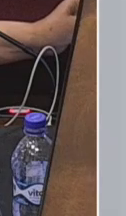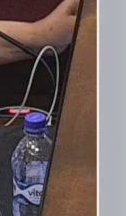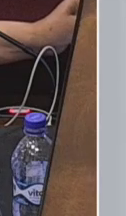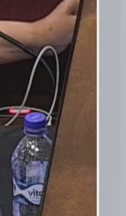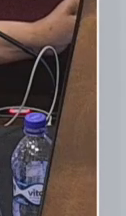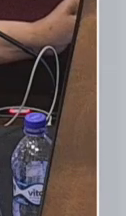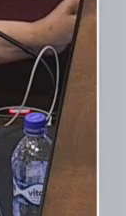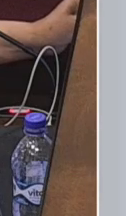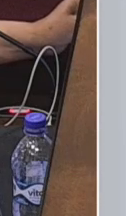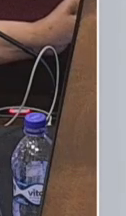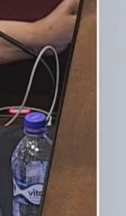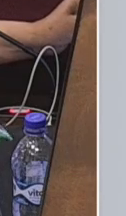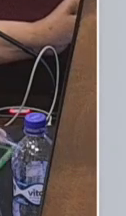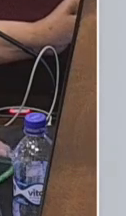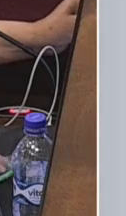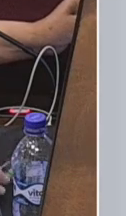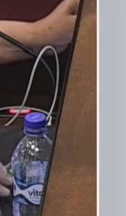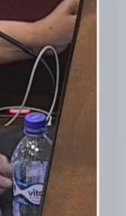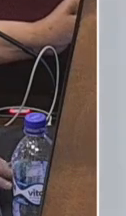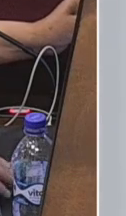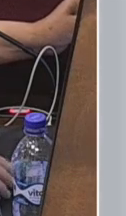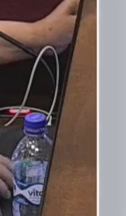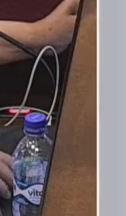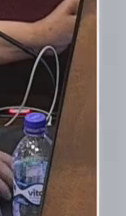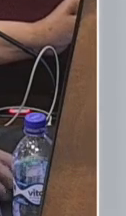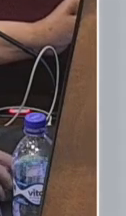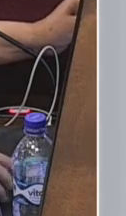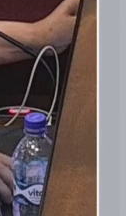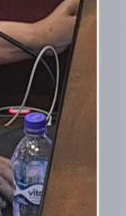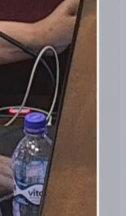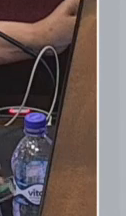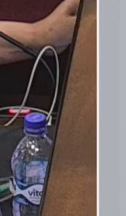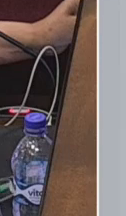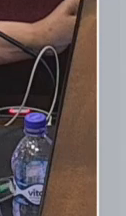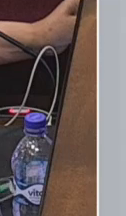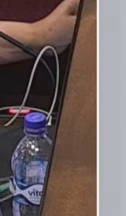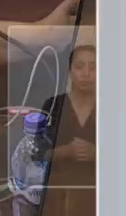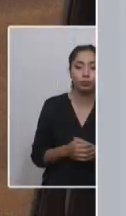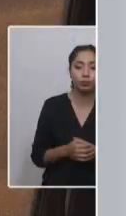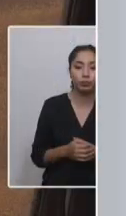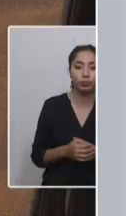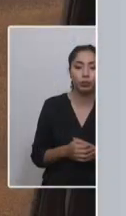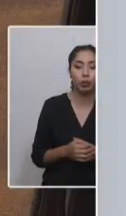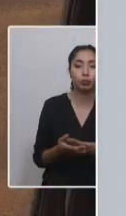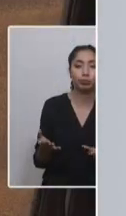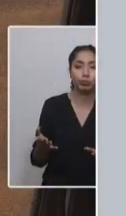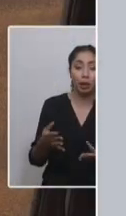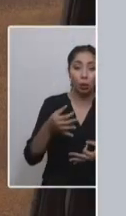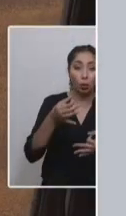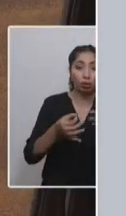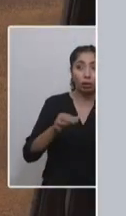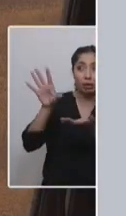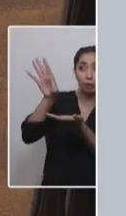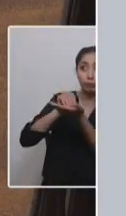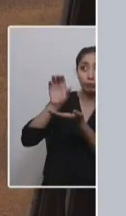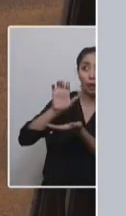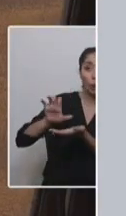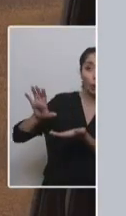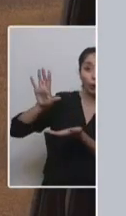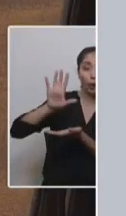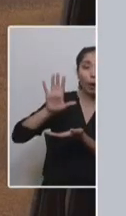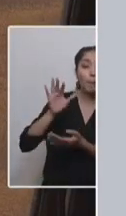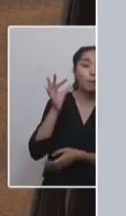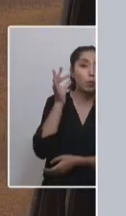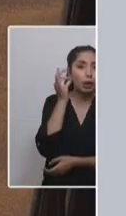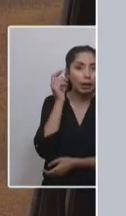14 que fueron aprobadas el martes y que hoy día se están discutiendo en particular y que podrían pasar al texto constitucional, diría que hay 8 aproximadamente que son